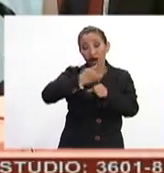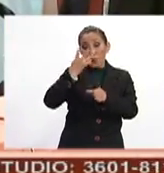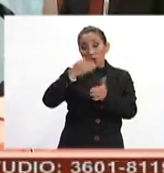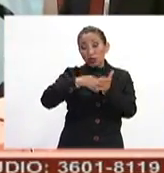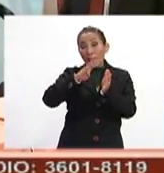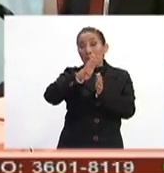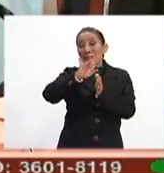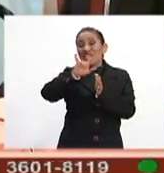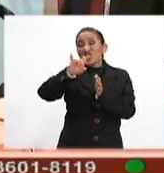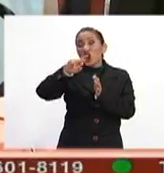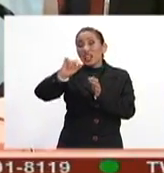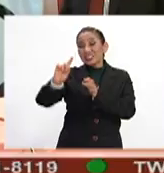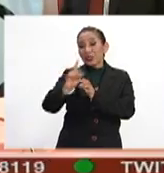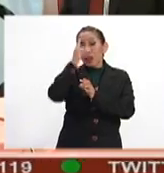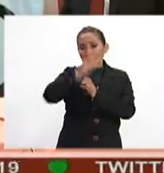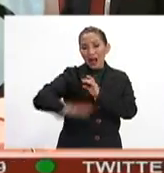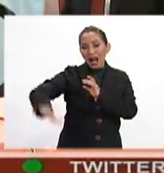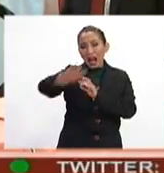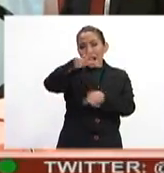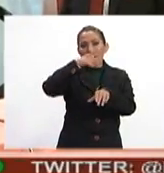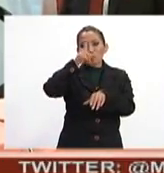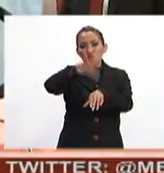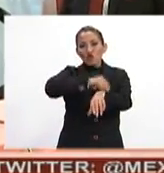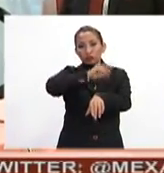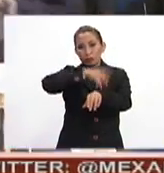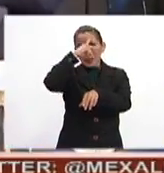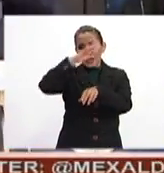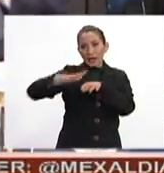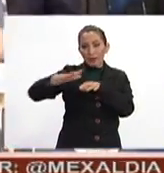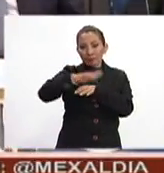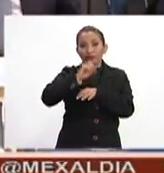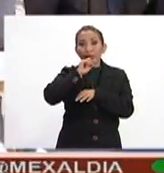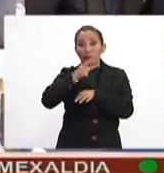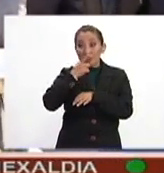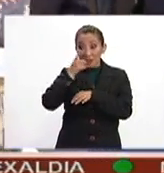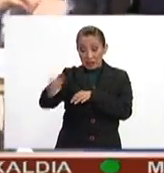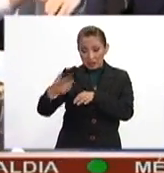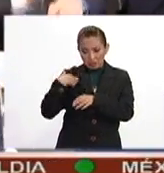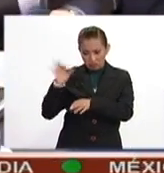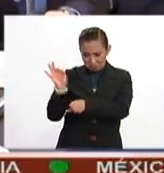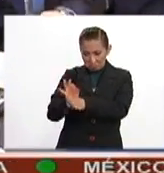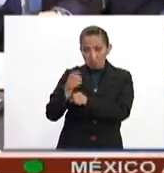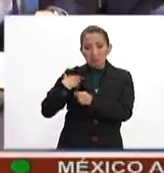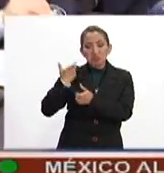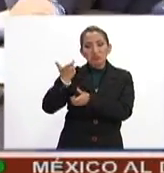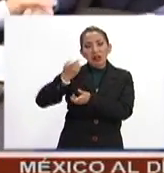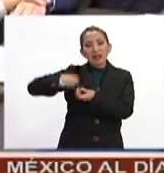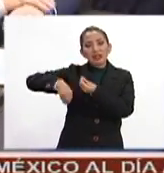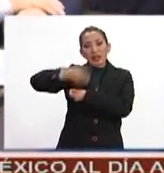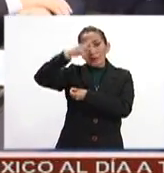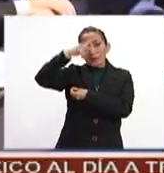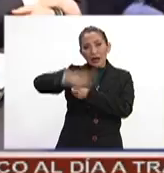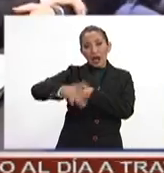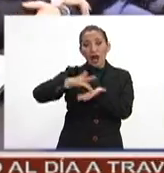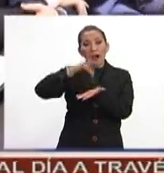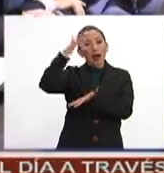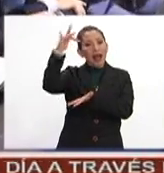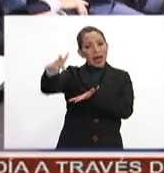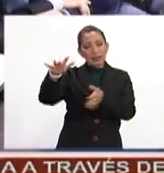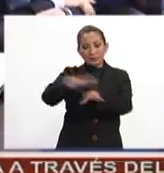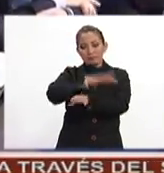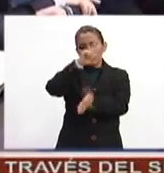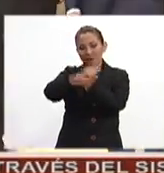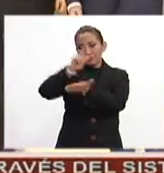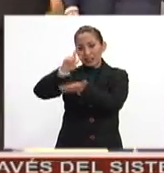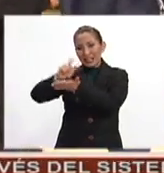$4.5 billones para el sector energético mexicano. También resaltó la fortaleza de la economía nacional gracias a las